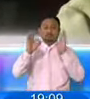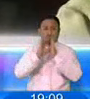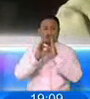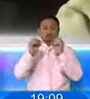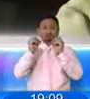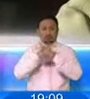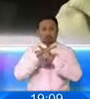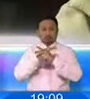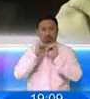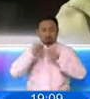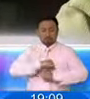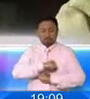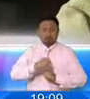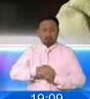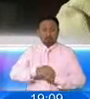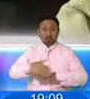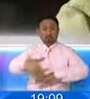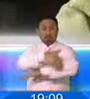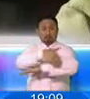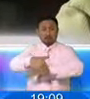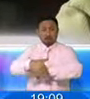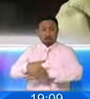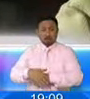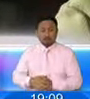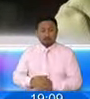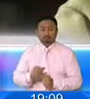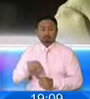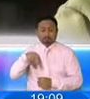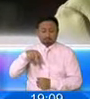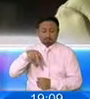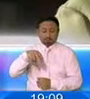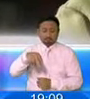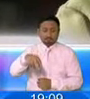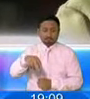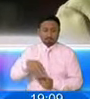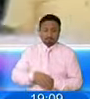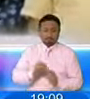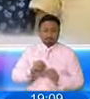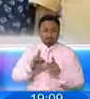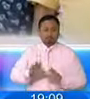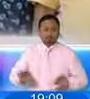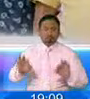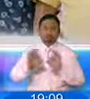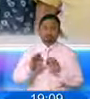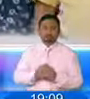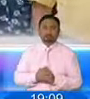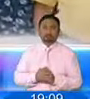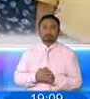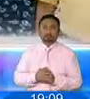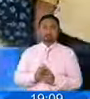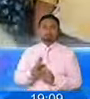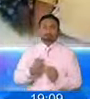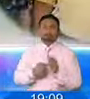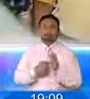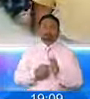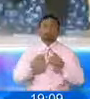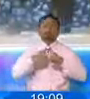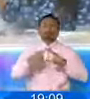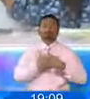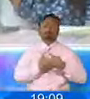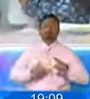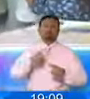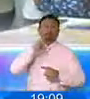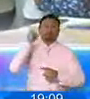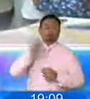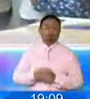sociales, pero también en el campo, es decir, el trabajo de a pie es fundamental. Que la presencia del expresidente Rafael Correa en esta campaña